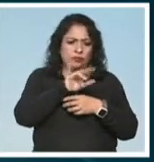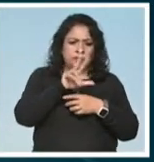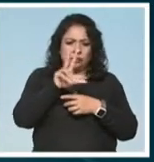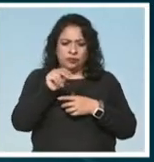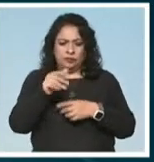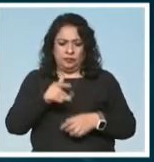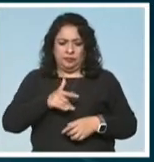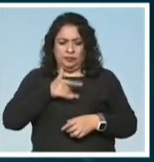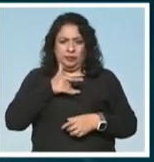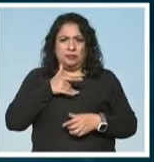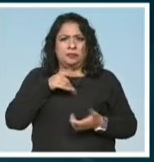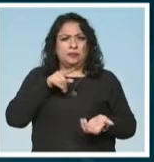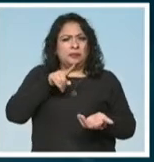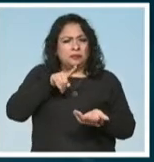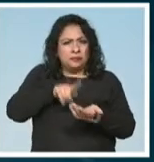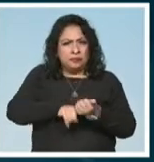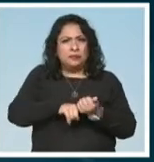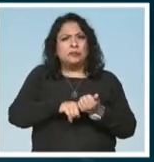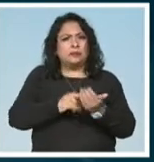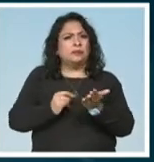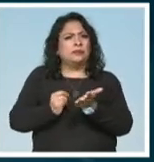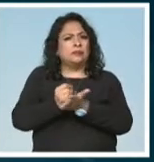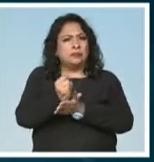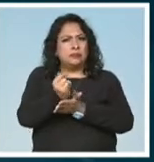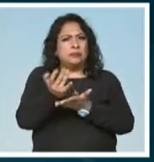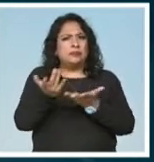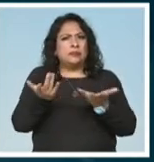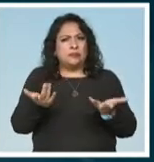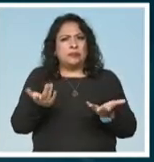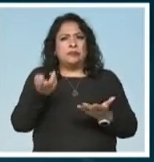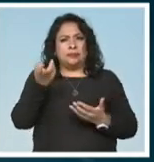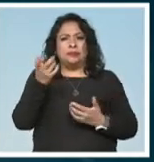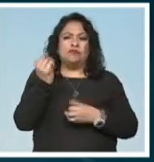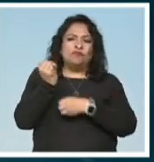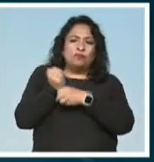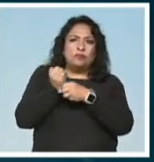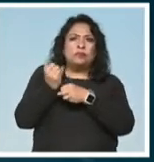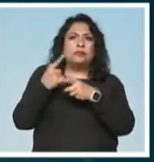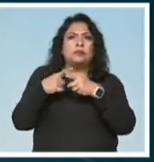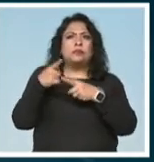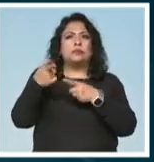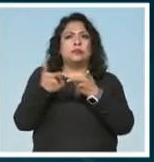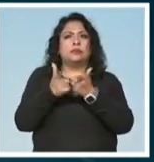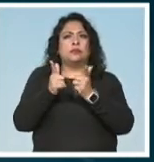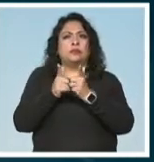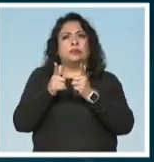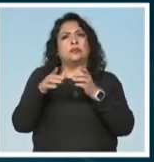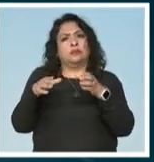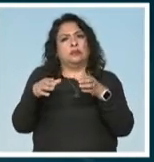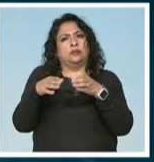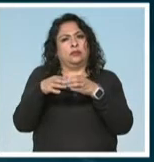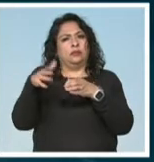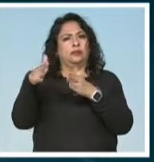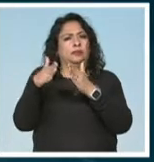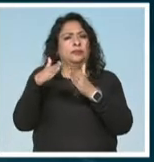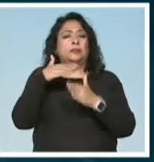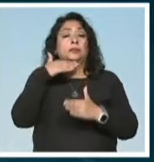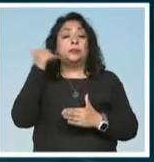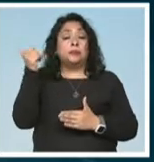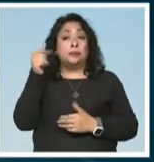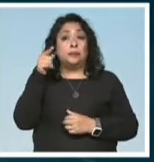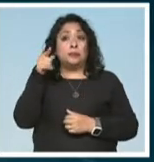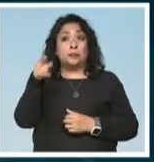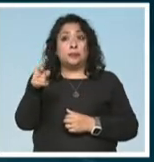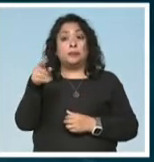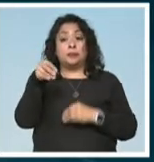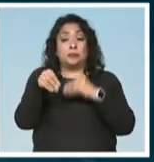sentimentales envuelven esta decisión? Esta exploración la hace una compañía alemana en